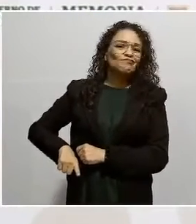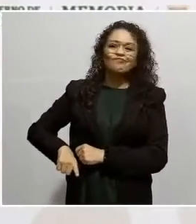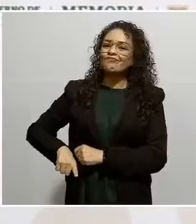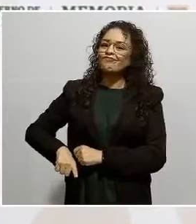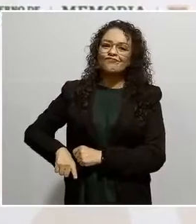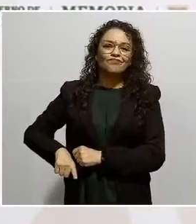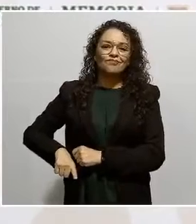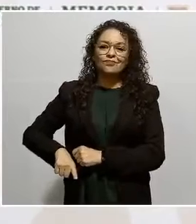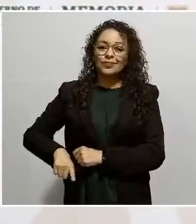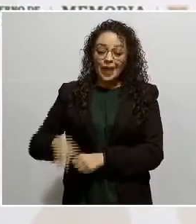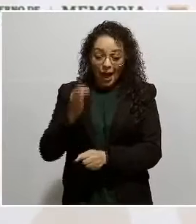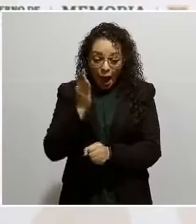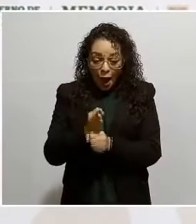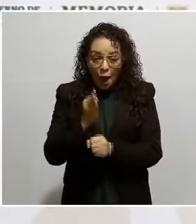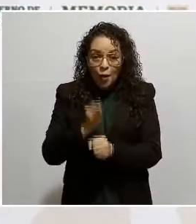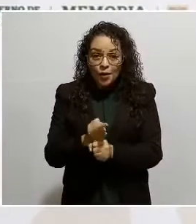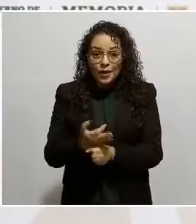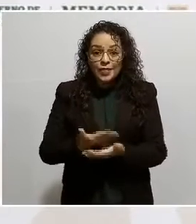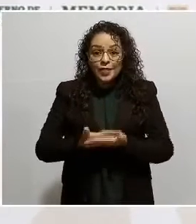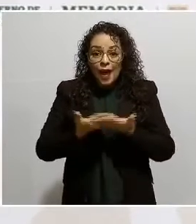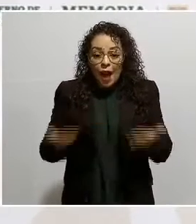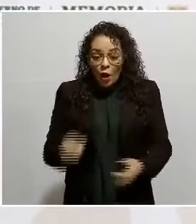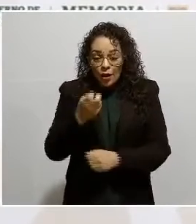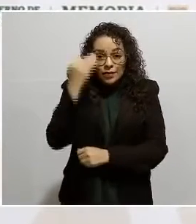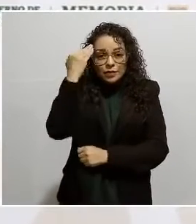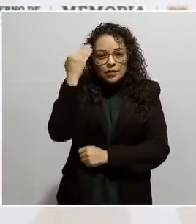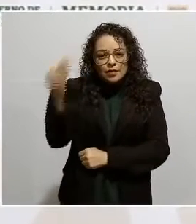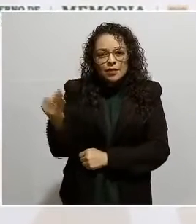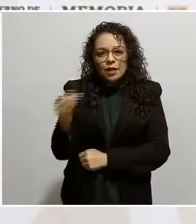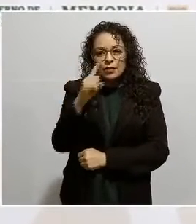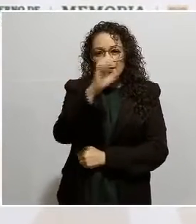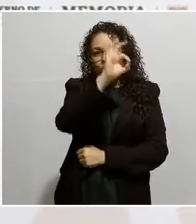Ahora es el tiempo ideal.